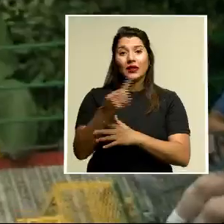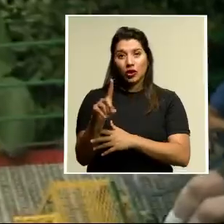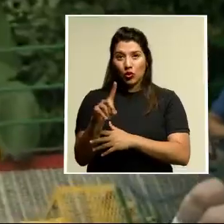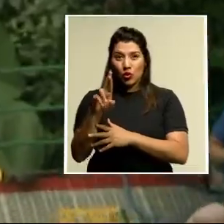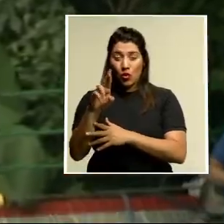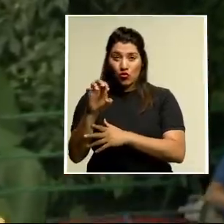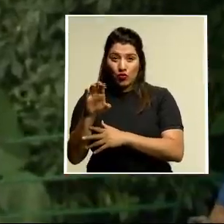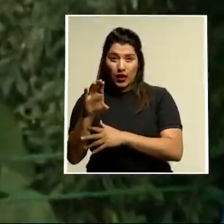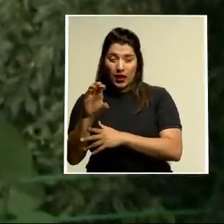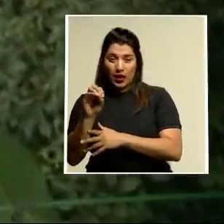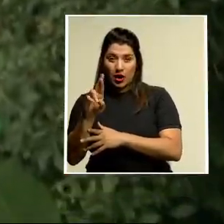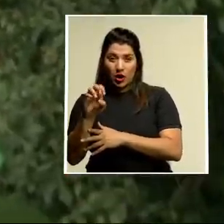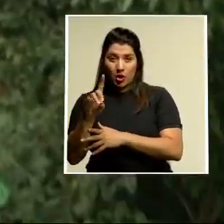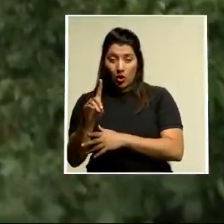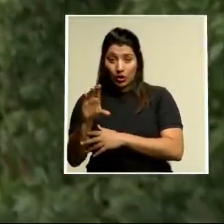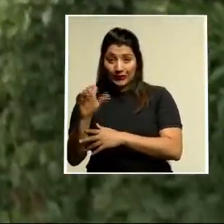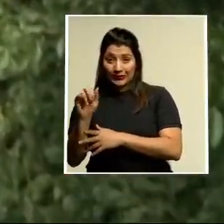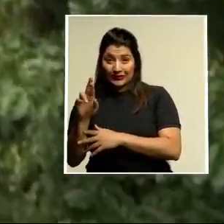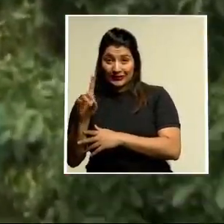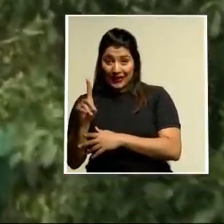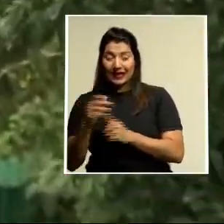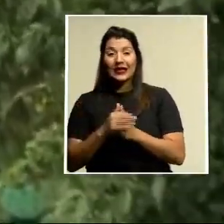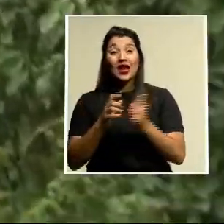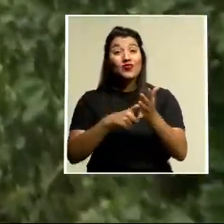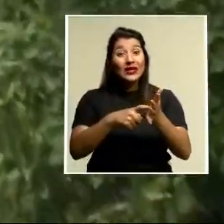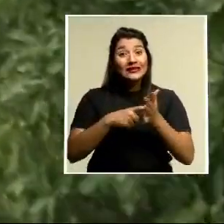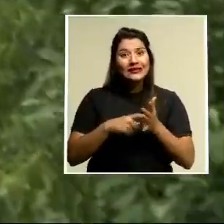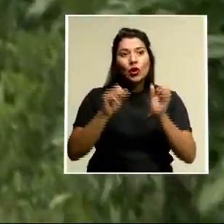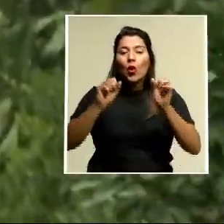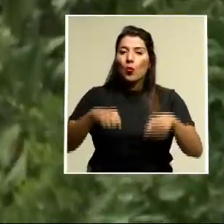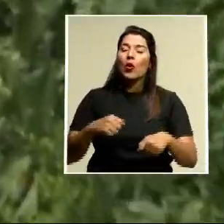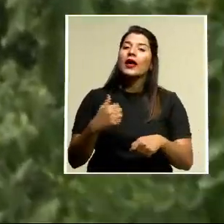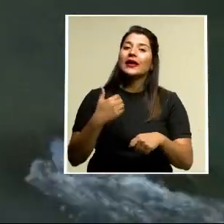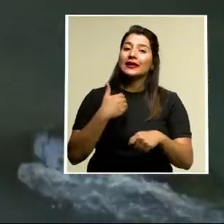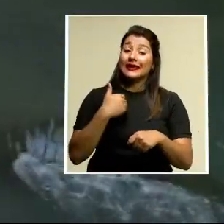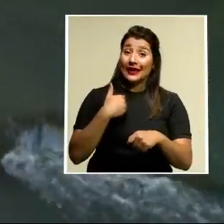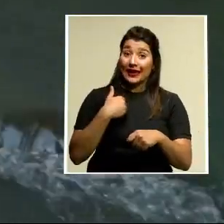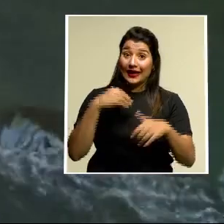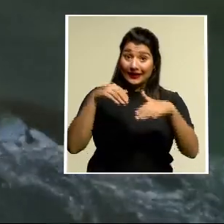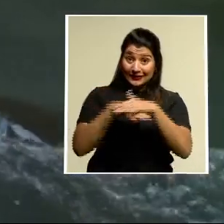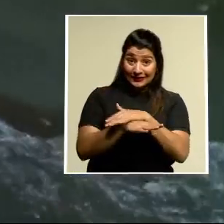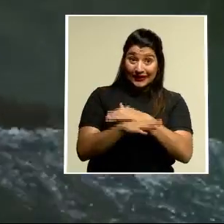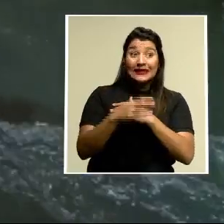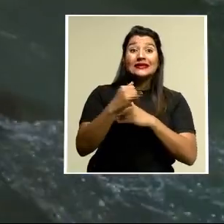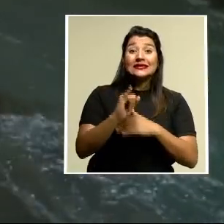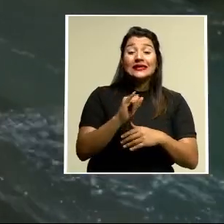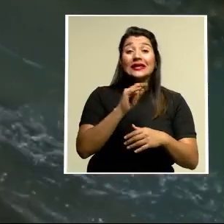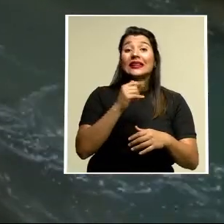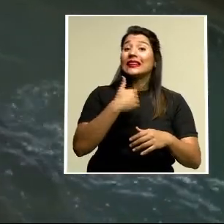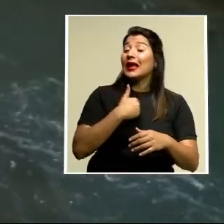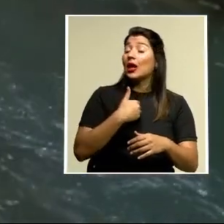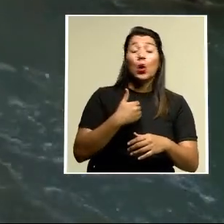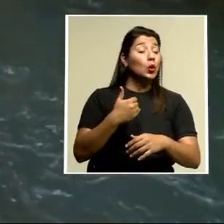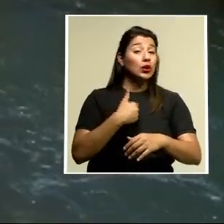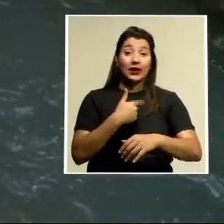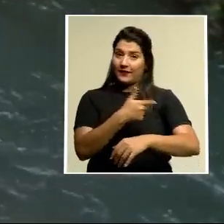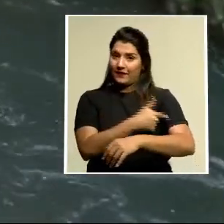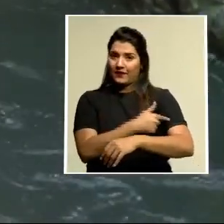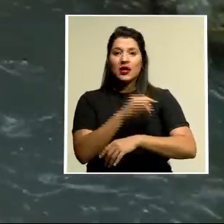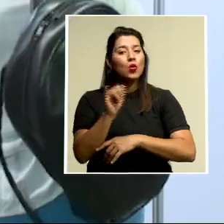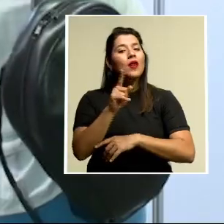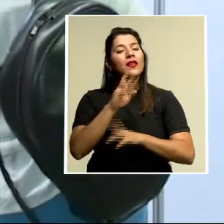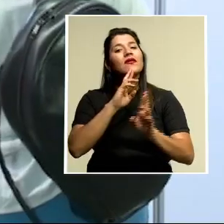aceptará certificados de vacunación y carnés de vacunación que contengan al menos la siguiente información.